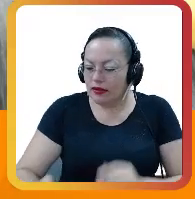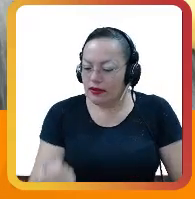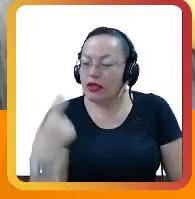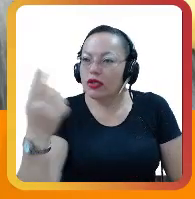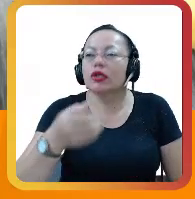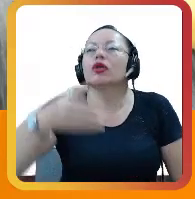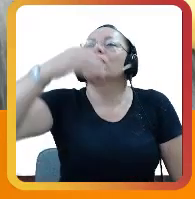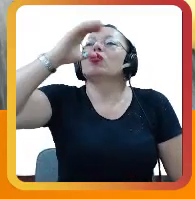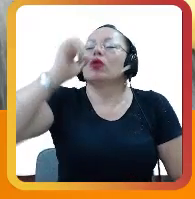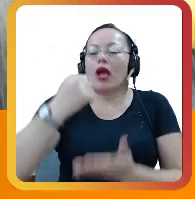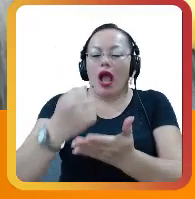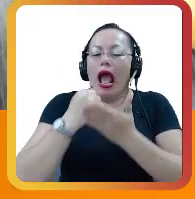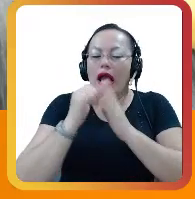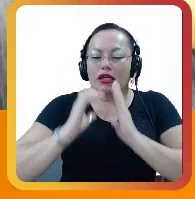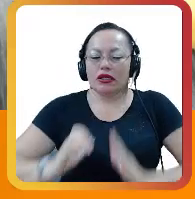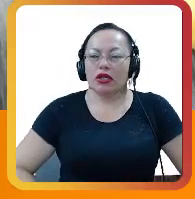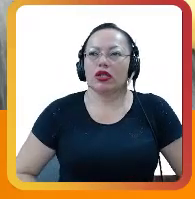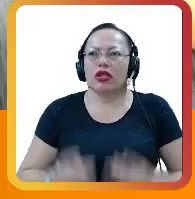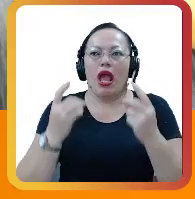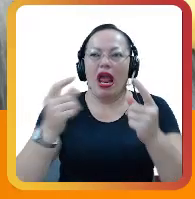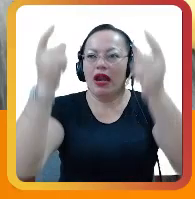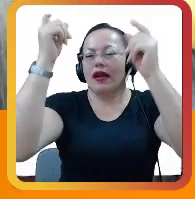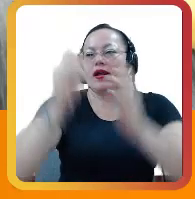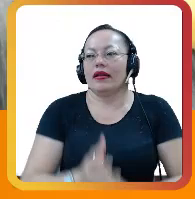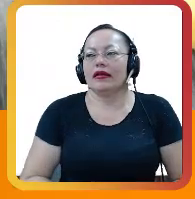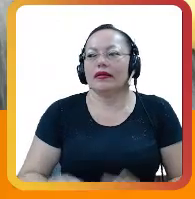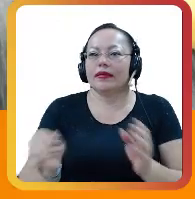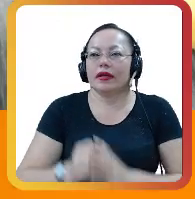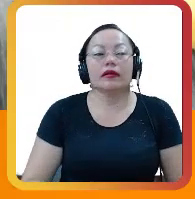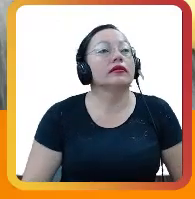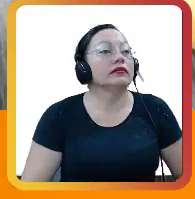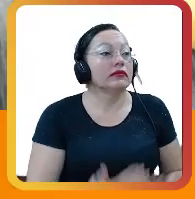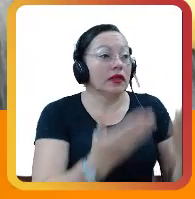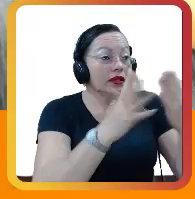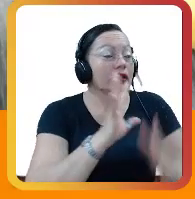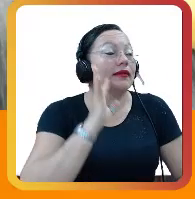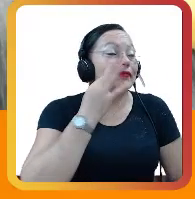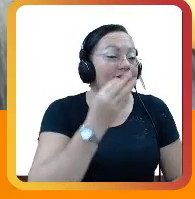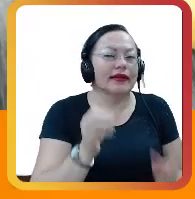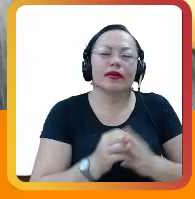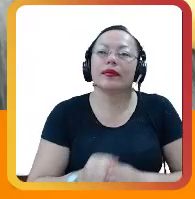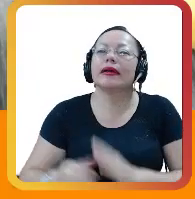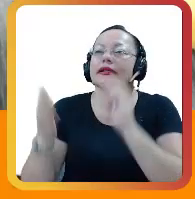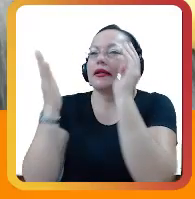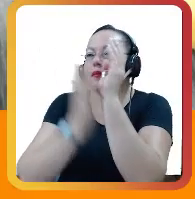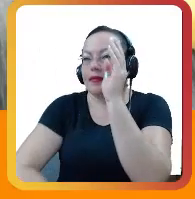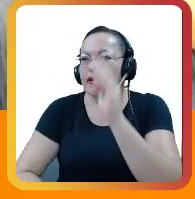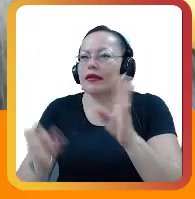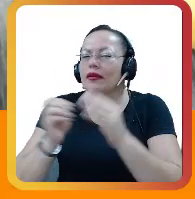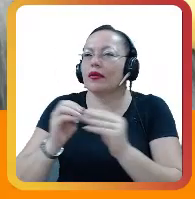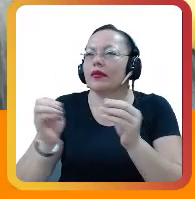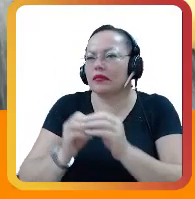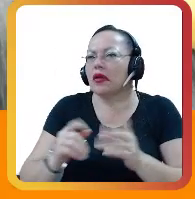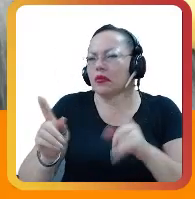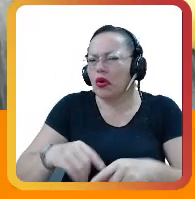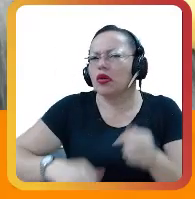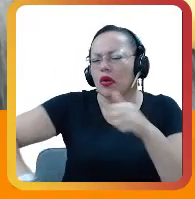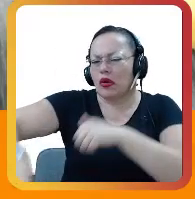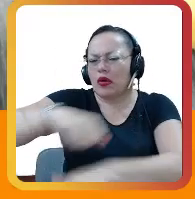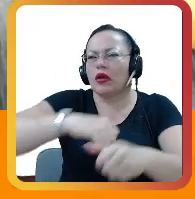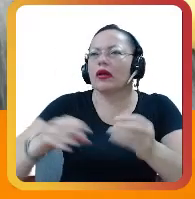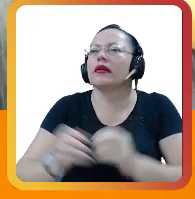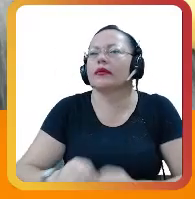bueno, hace mucho más efecto. Qué bien. Entonces, la piña también puede ser sustituida por